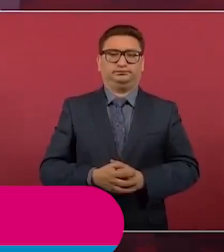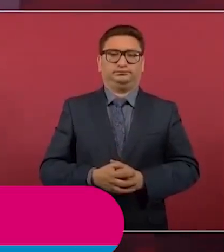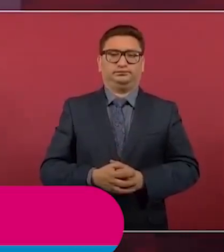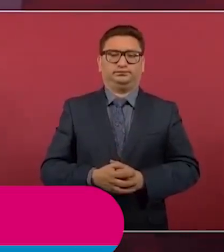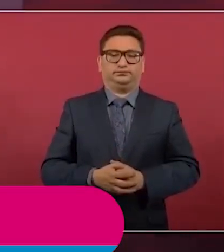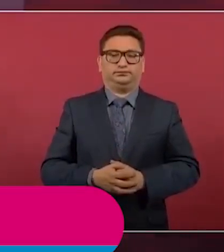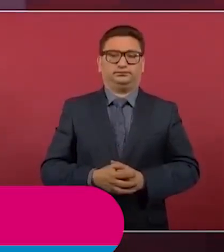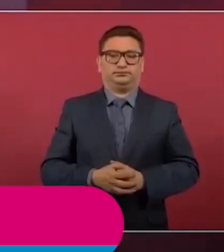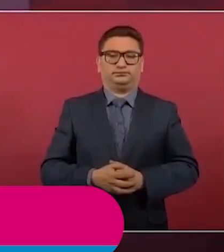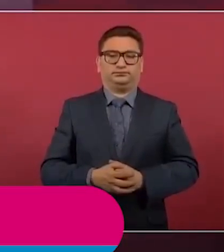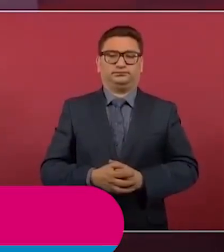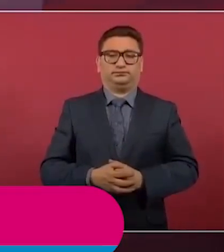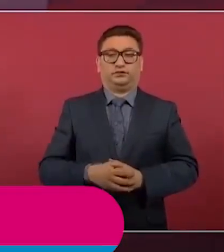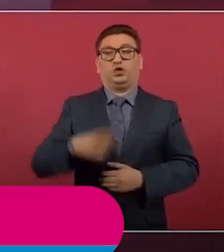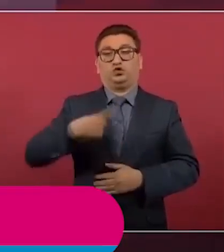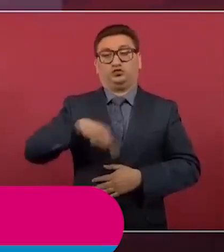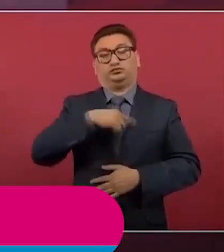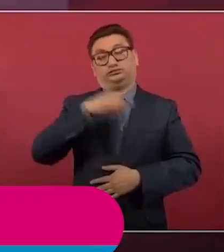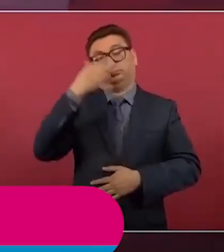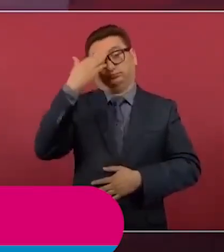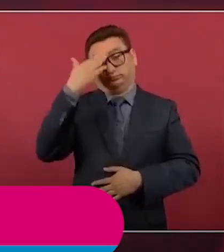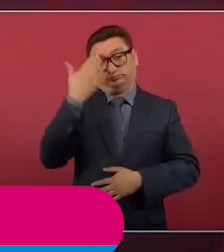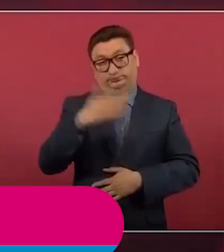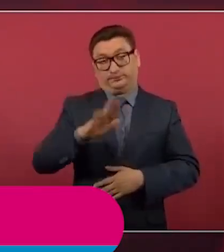Lo que se sabe es que